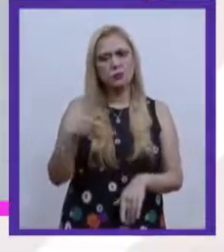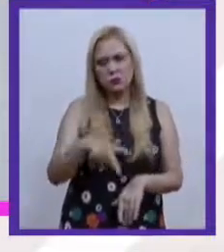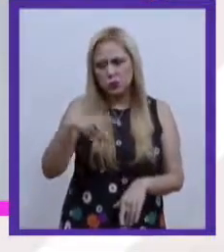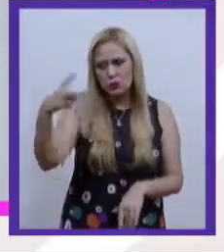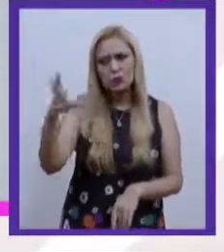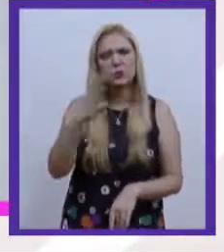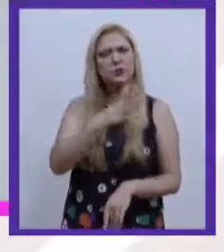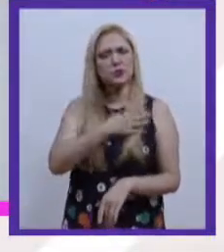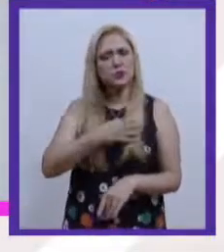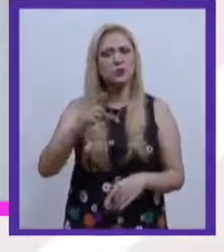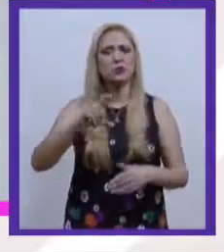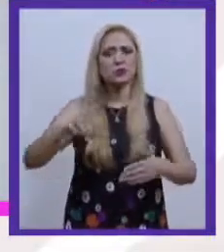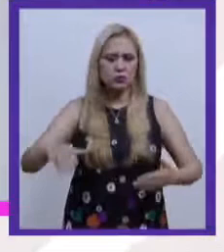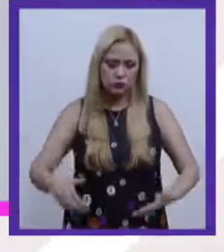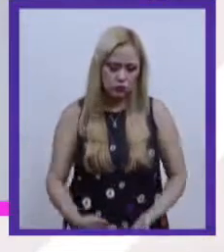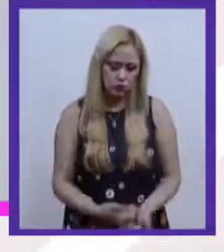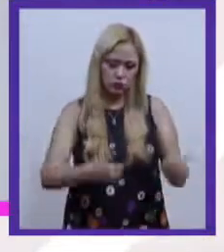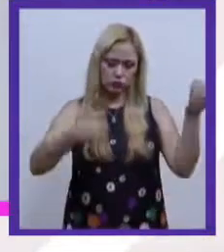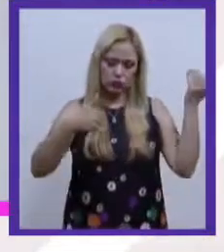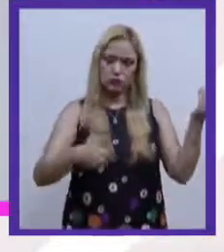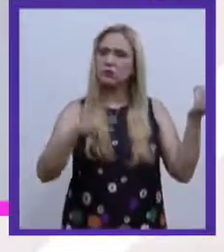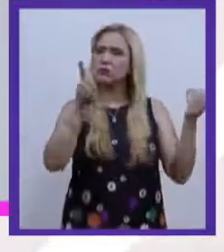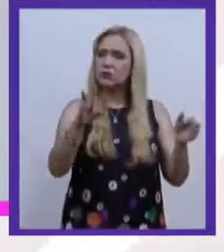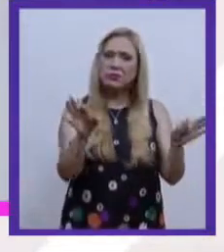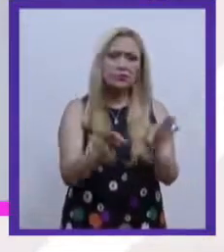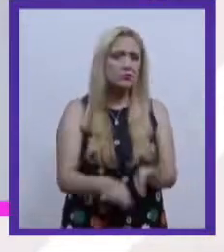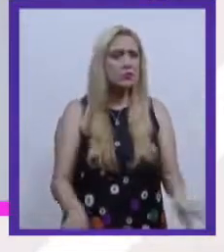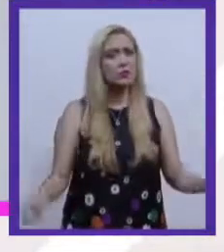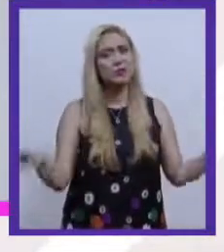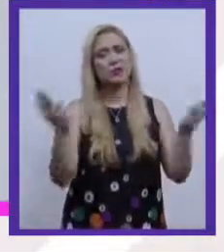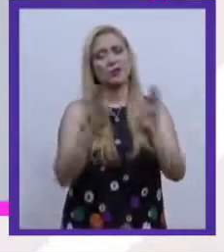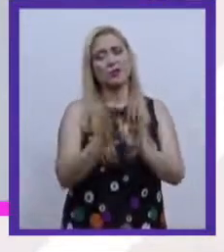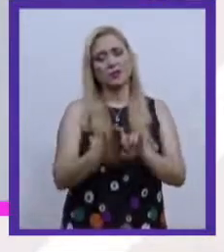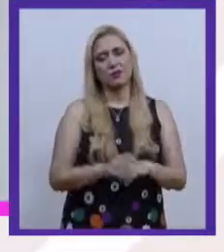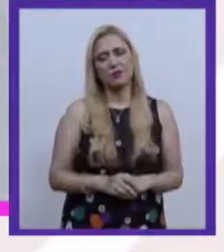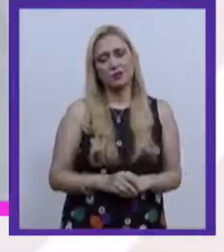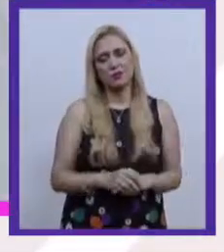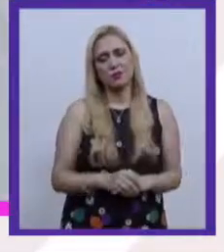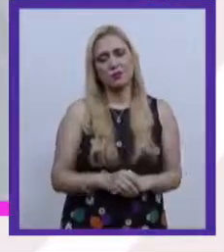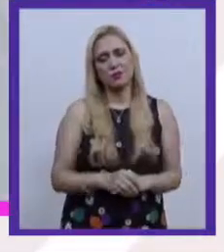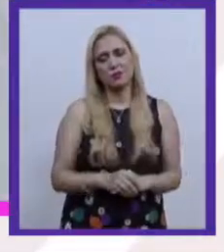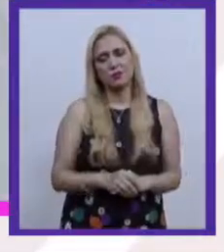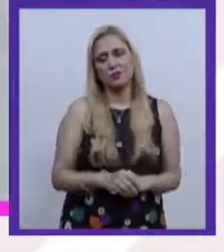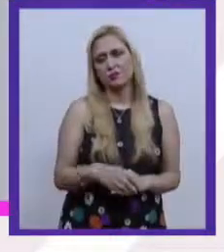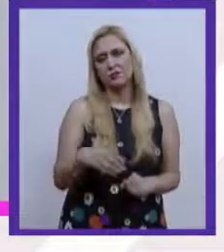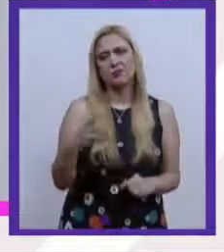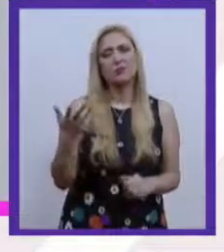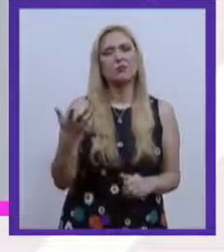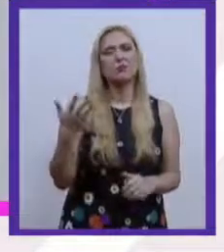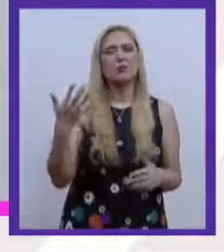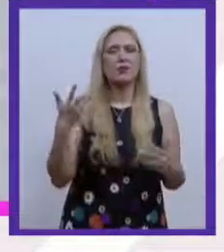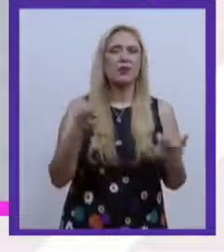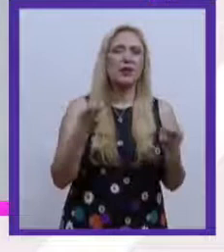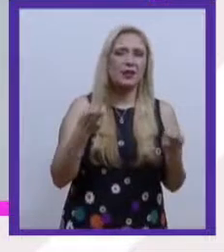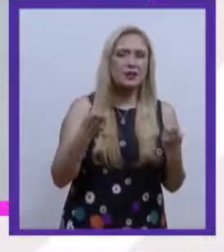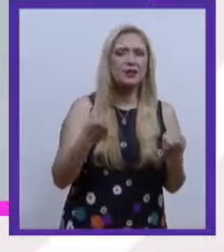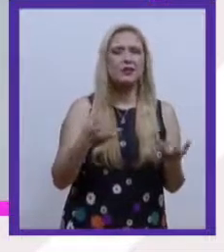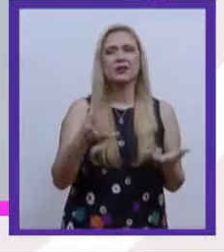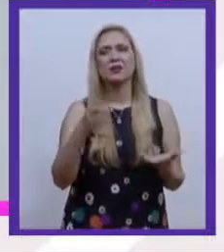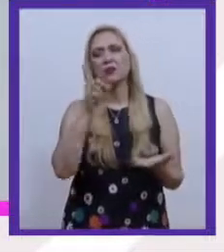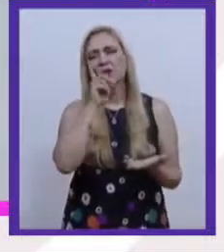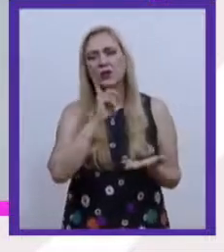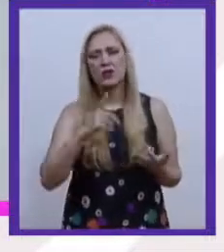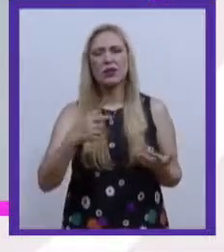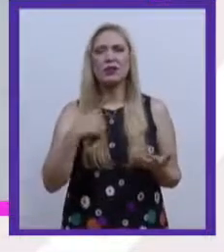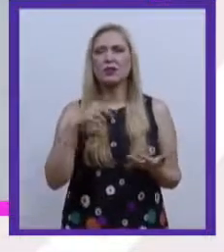criaturas al inicio de la vida es muy importante. Realmente, todos estos dolores, ¿no? Que vivimos, de